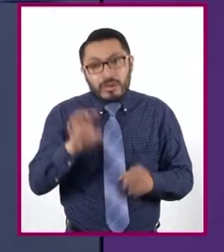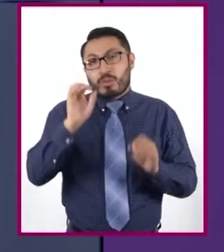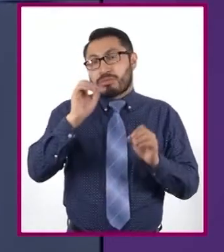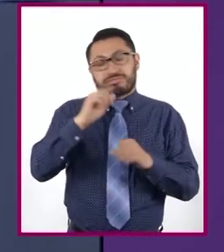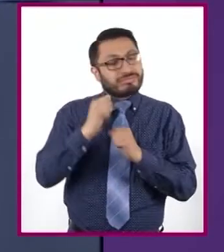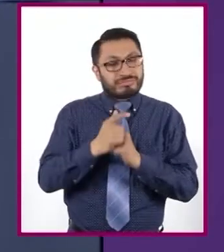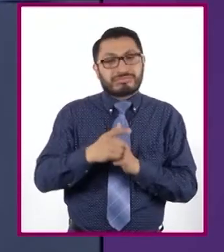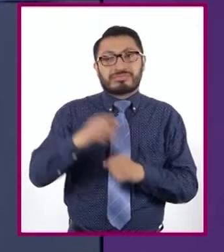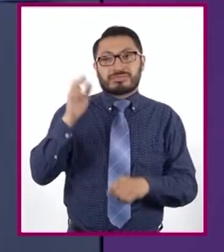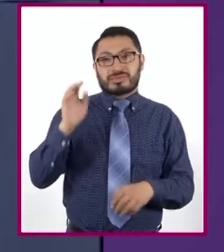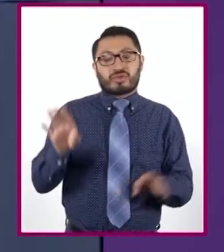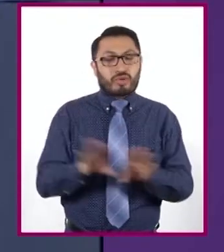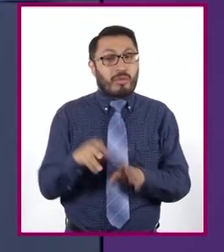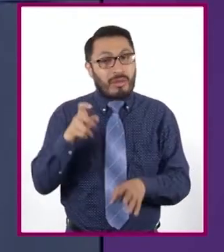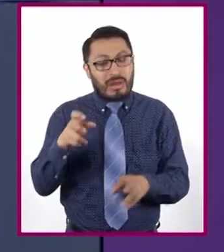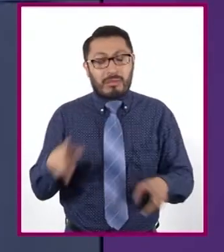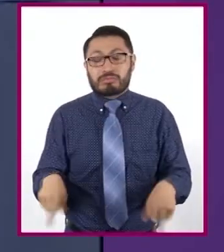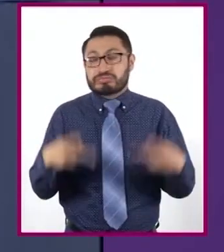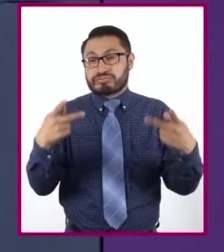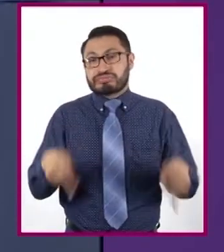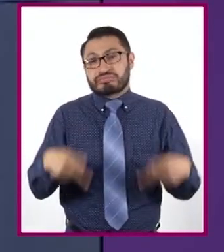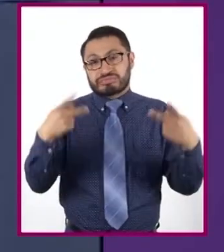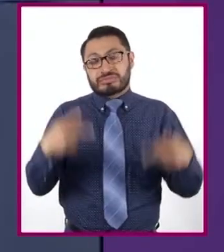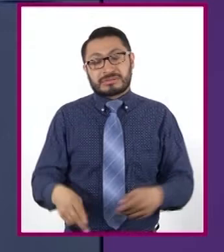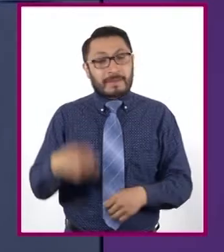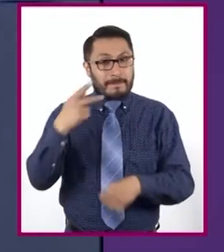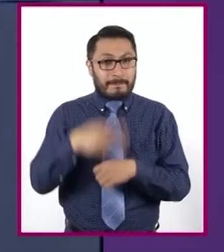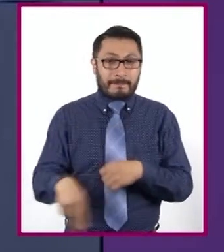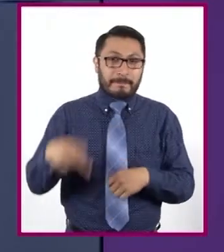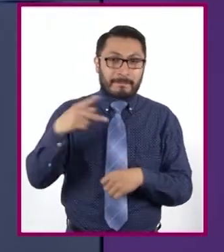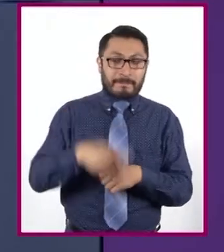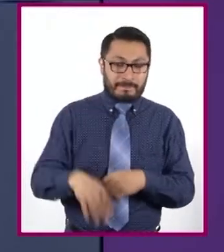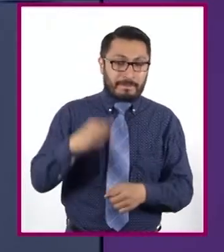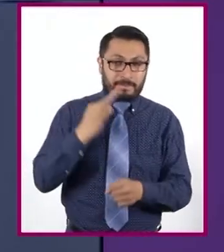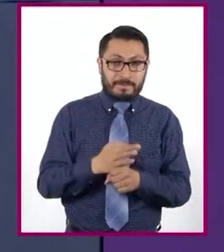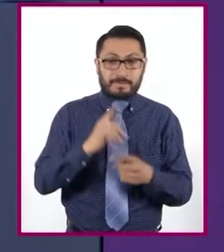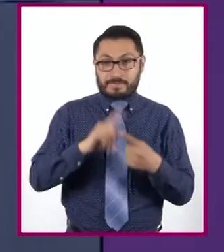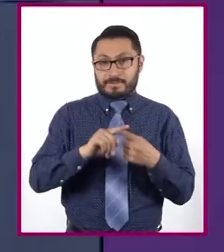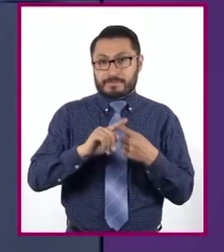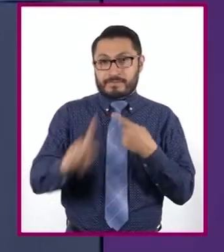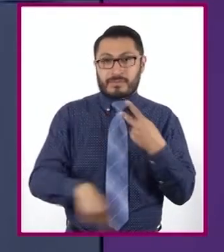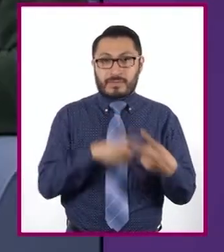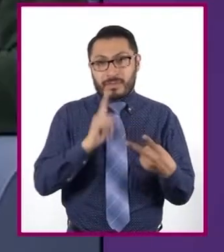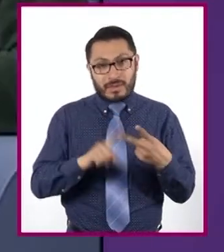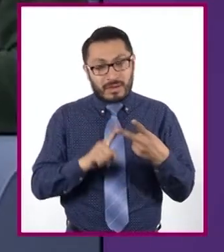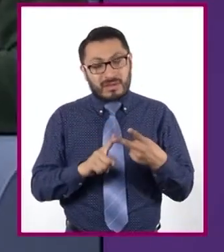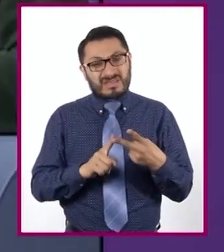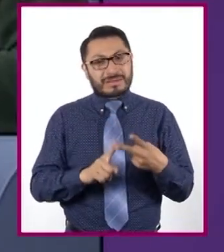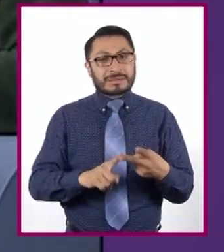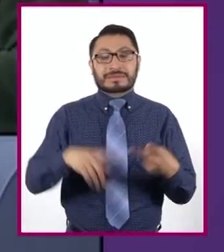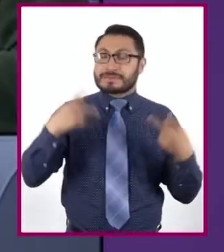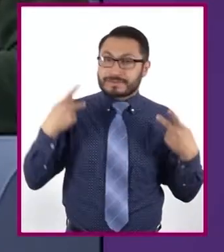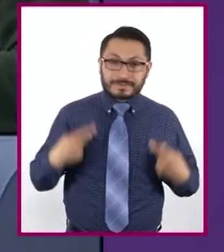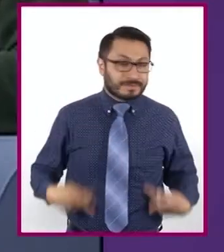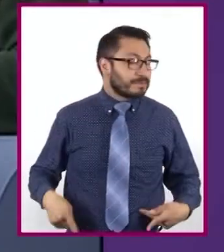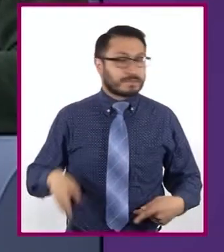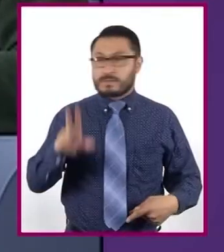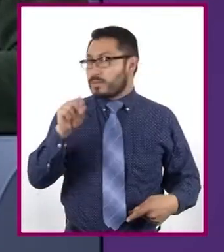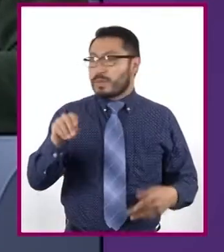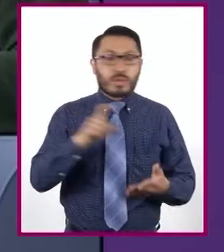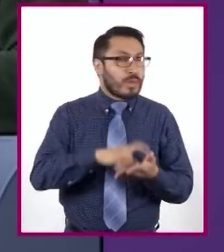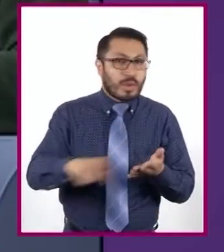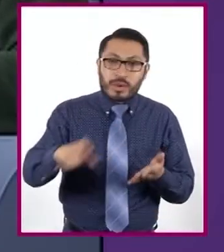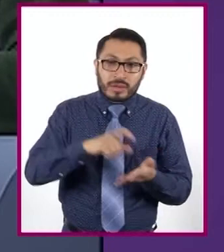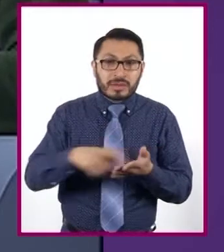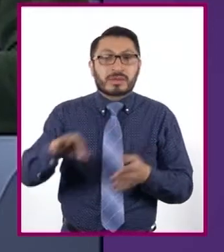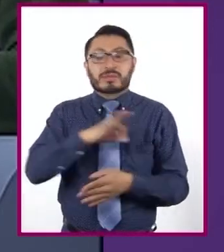para los narcotraficantes. Ese es el principal riesgo que hay en estos momentos. Y dos, bueno, aquellos que no consuman también pueden ser,